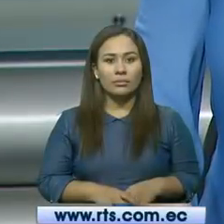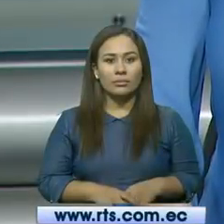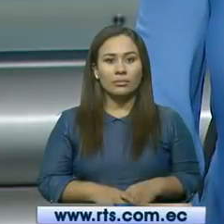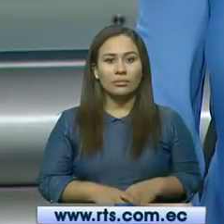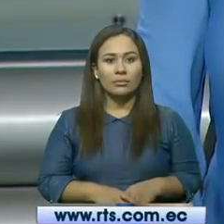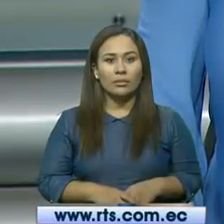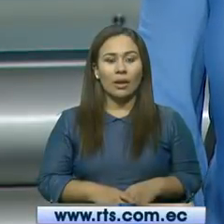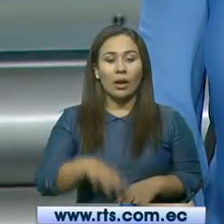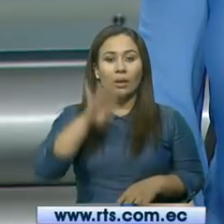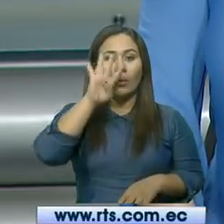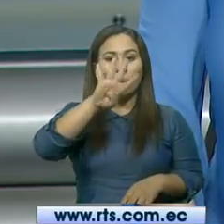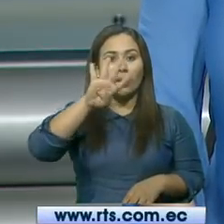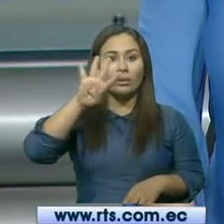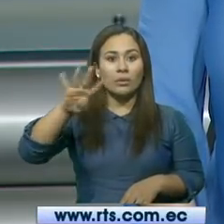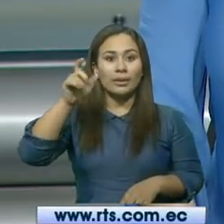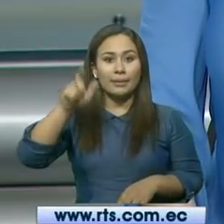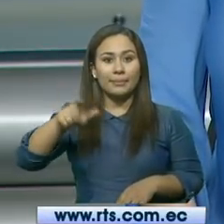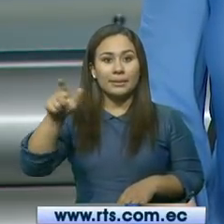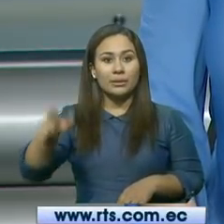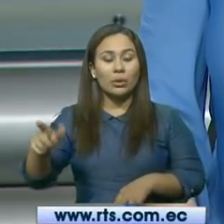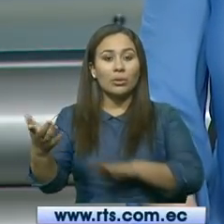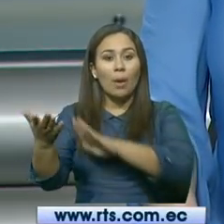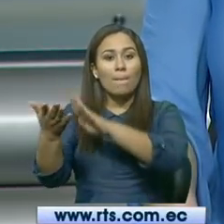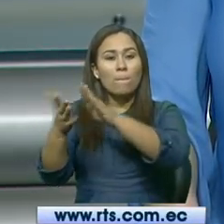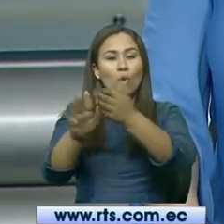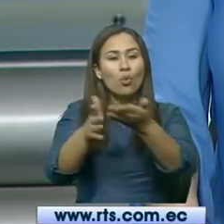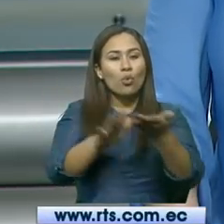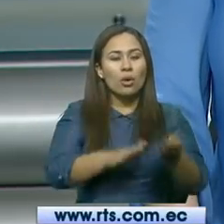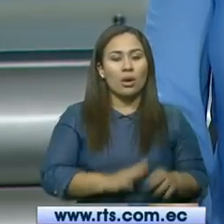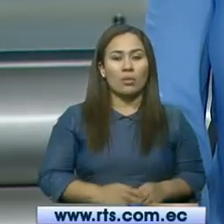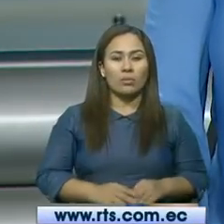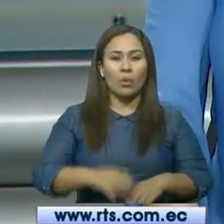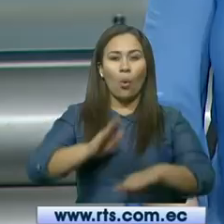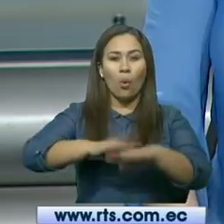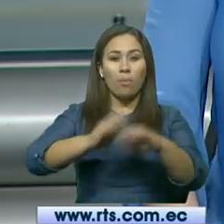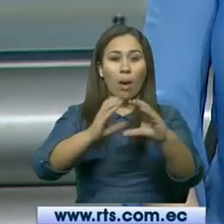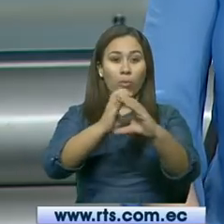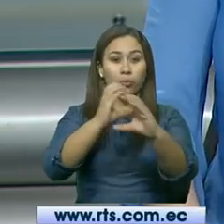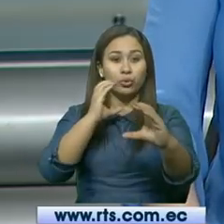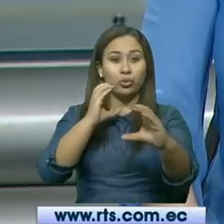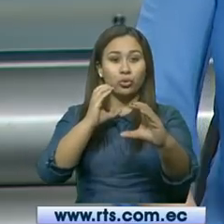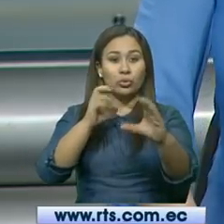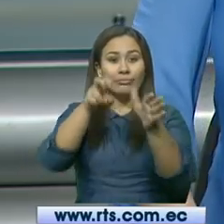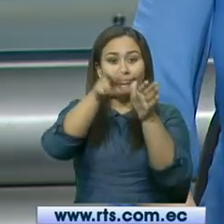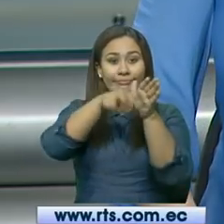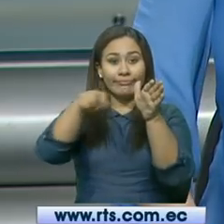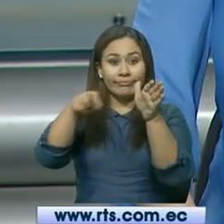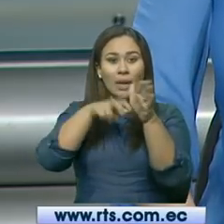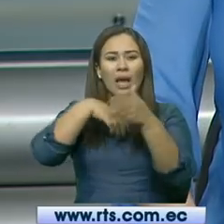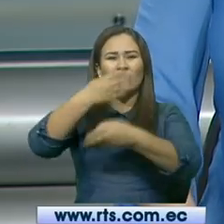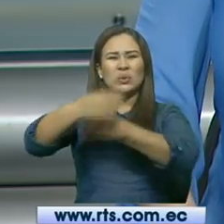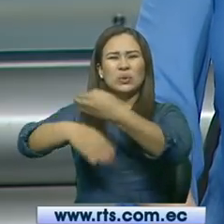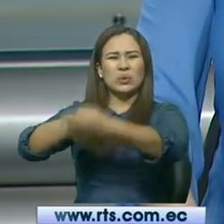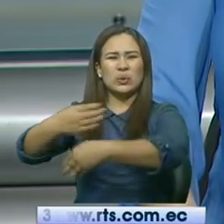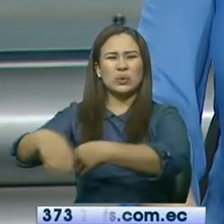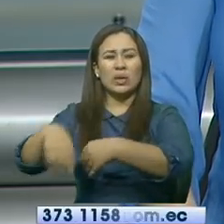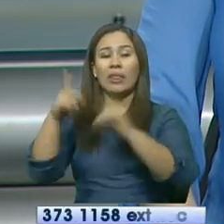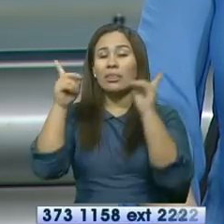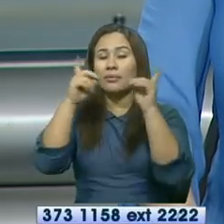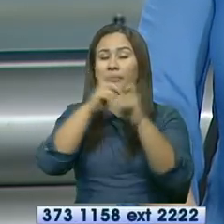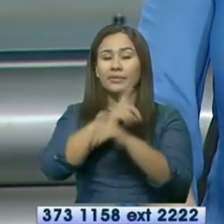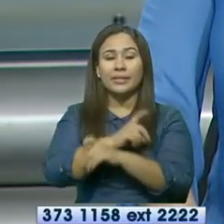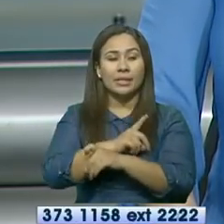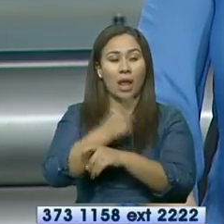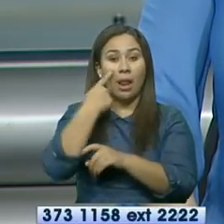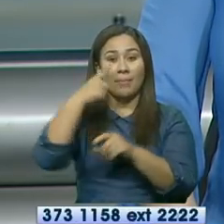al menos 44 personas murieron luego que un autobús de pasajeros cayera a un precipicio de unos